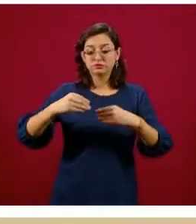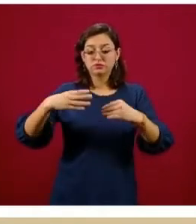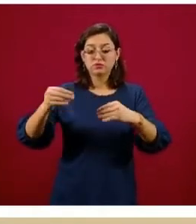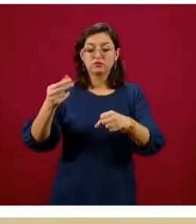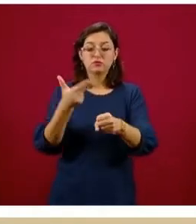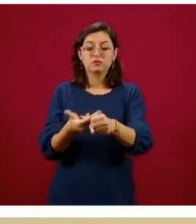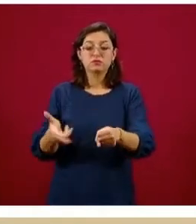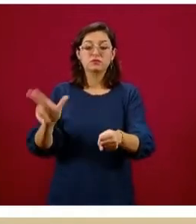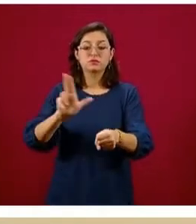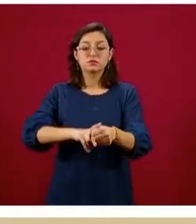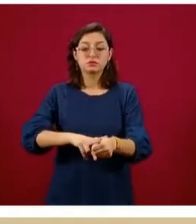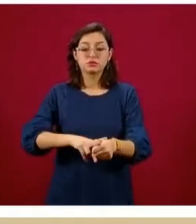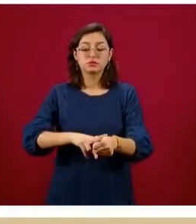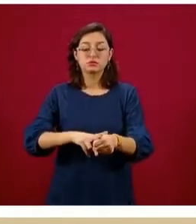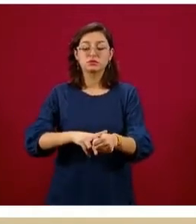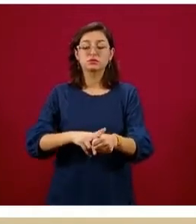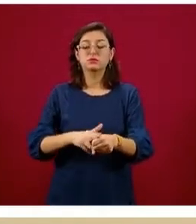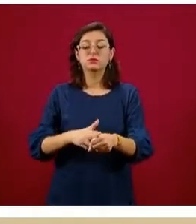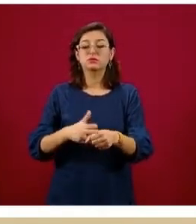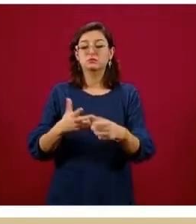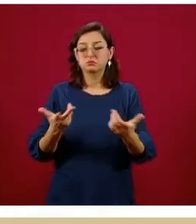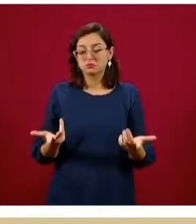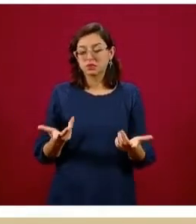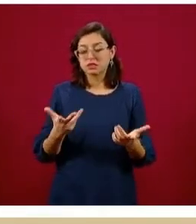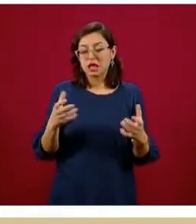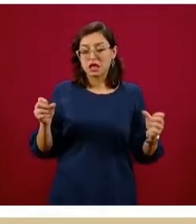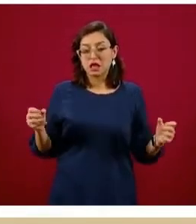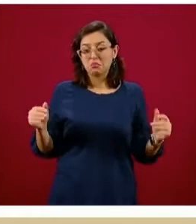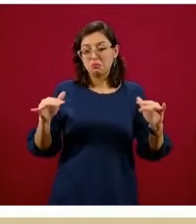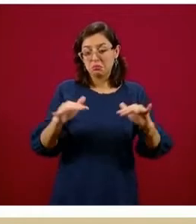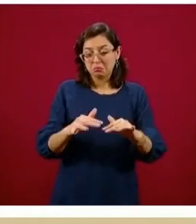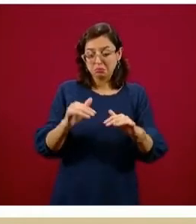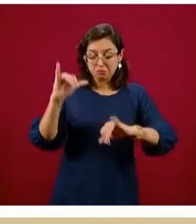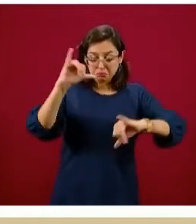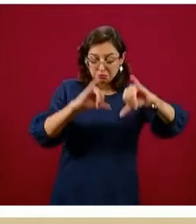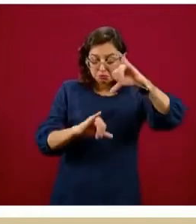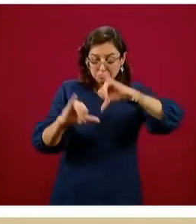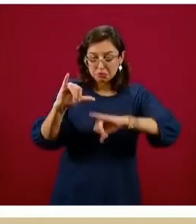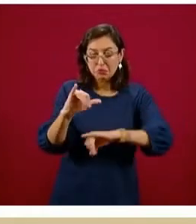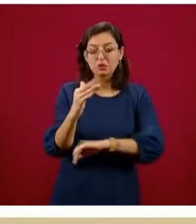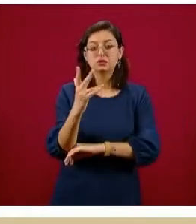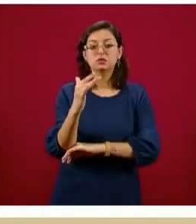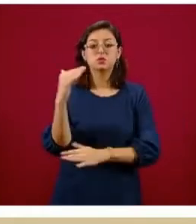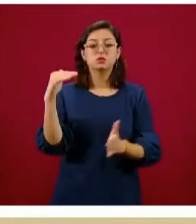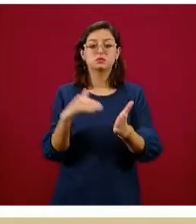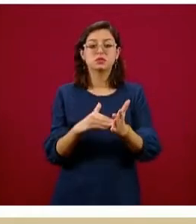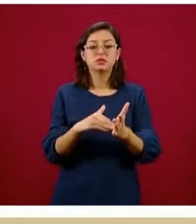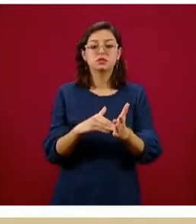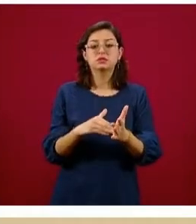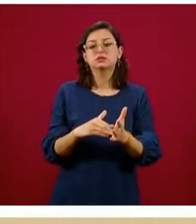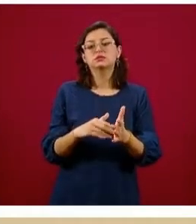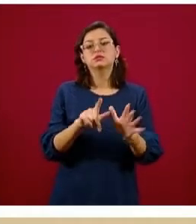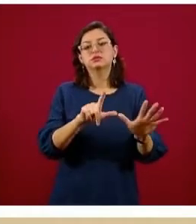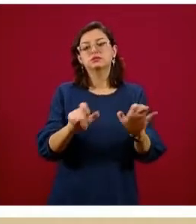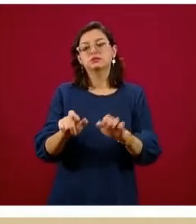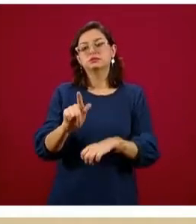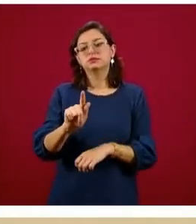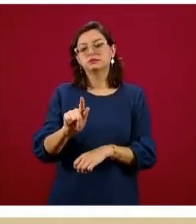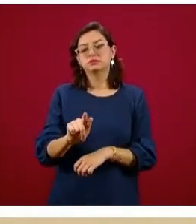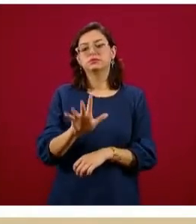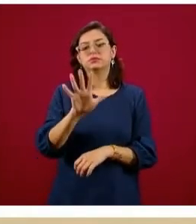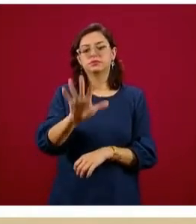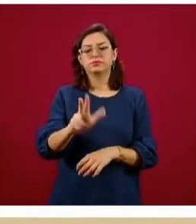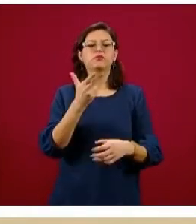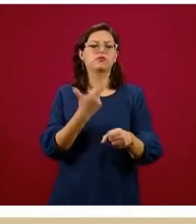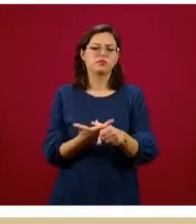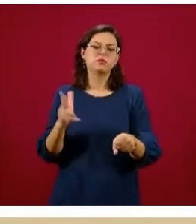hospitales de concentración, básicamente, se han realizado también 50.775 y aquí están hospitales